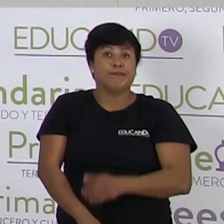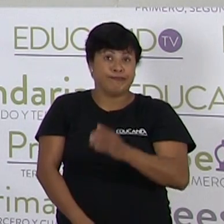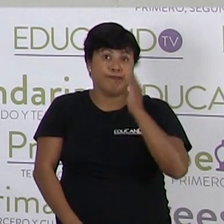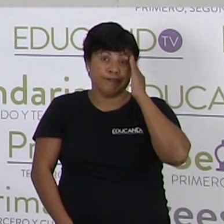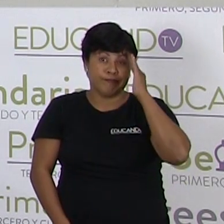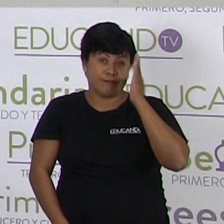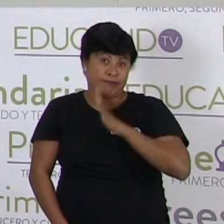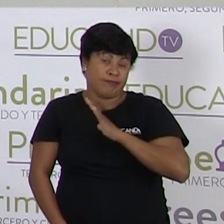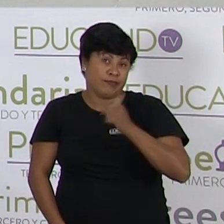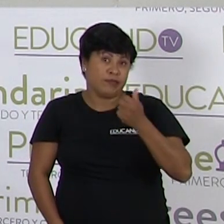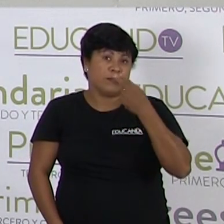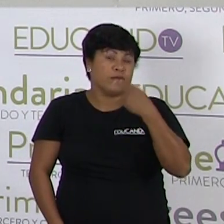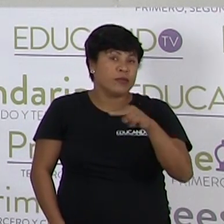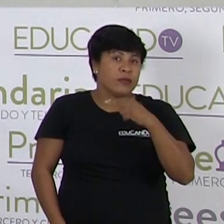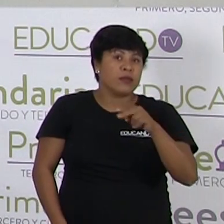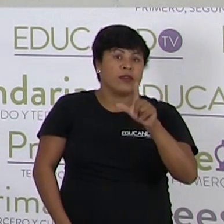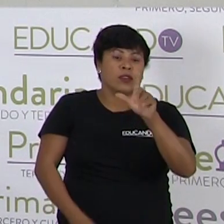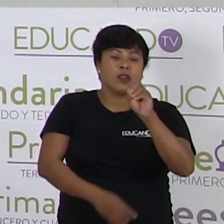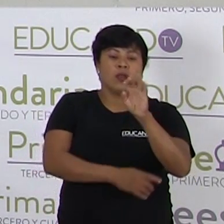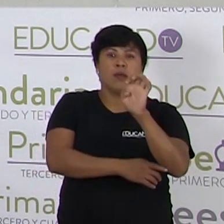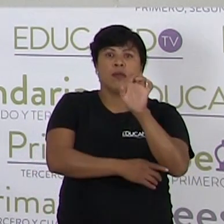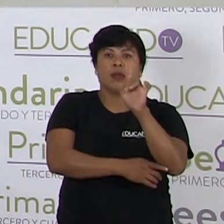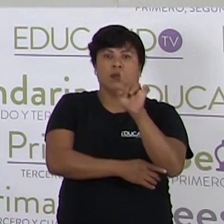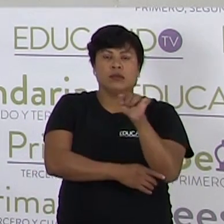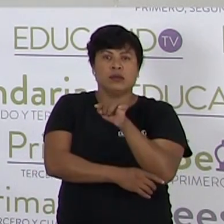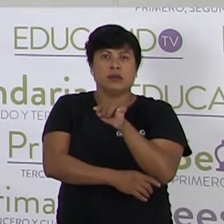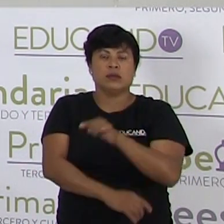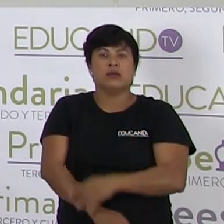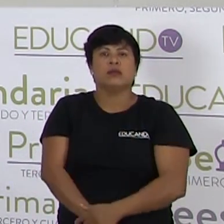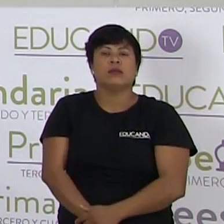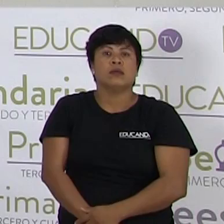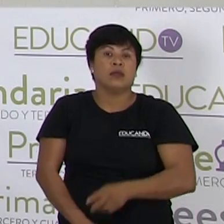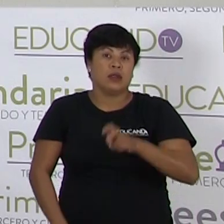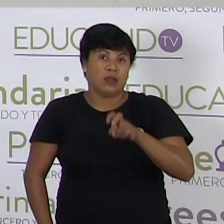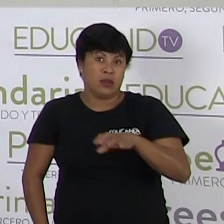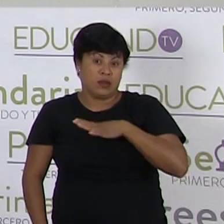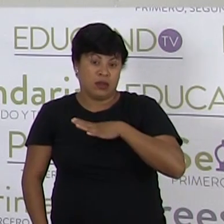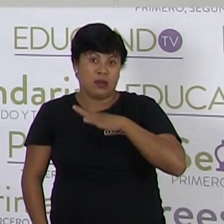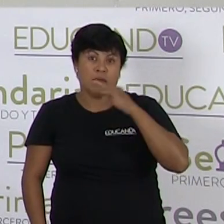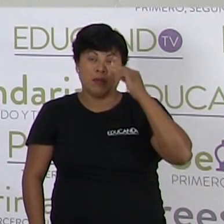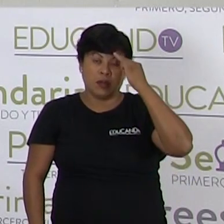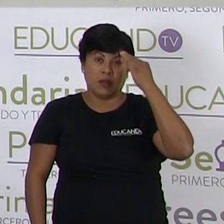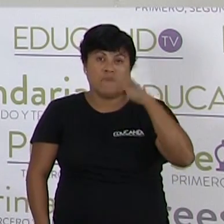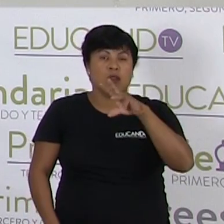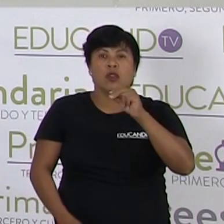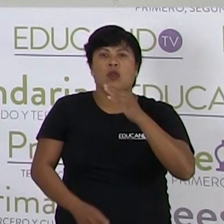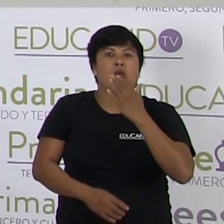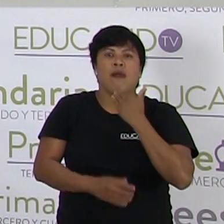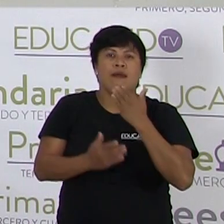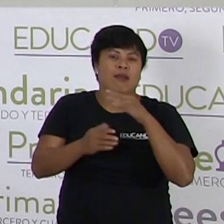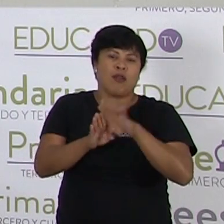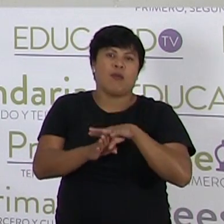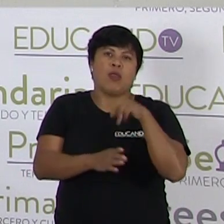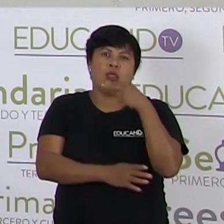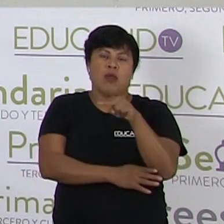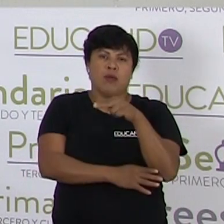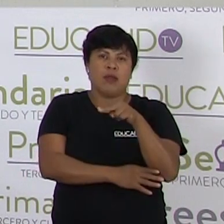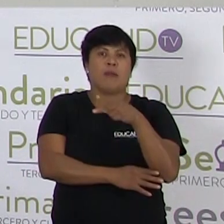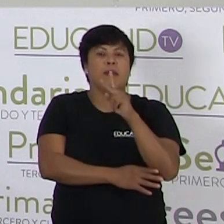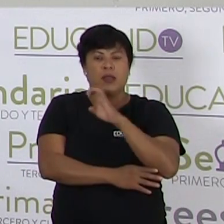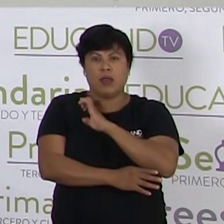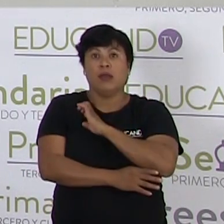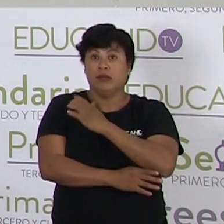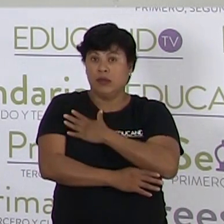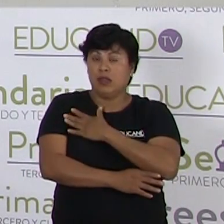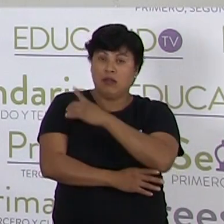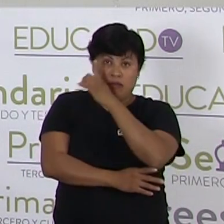¿Conocen alguna persona que se llame Lope? En México casi no se utiliza este nombre, pero en España